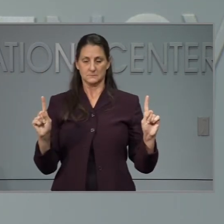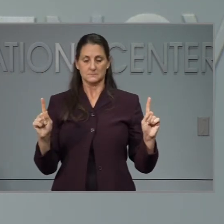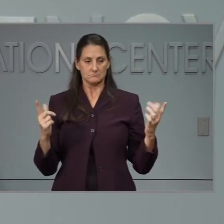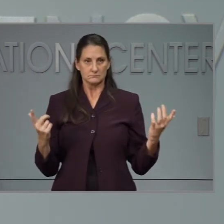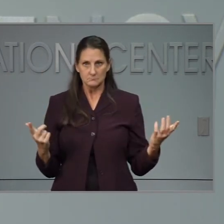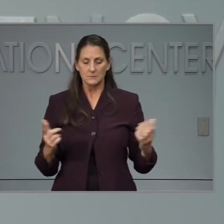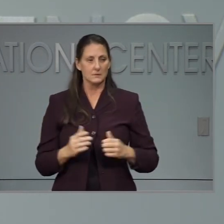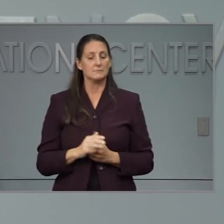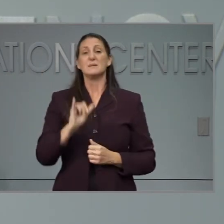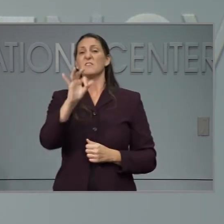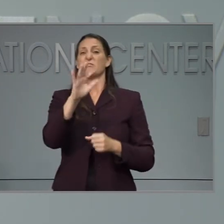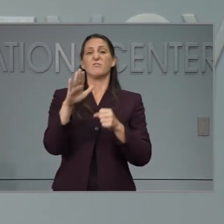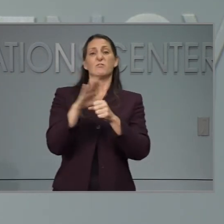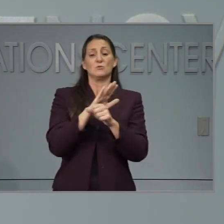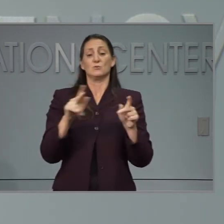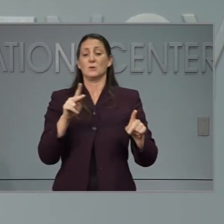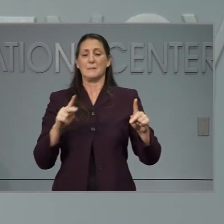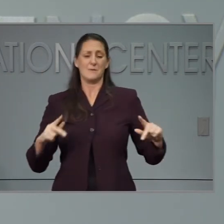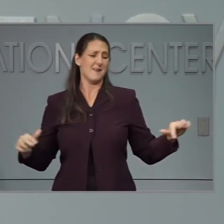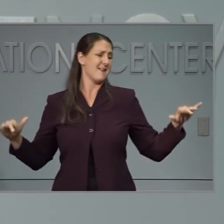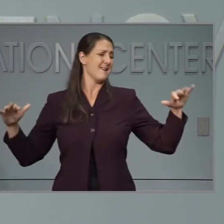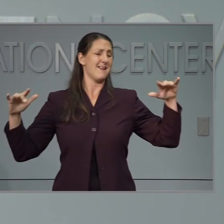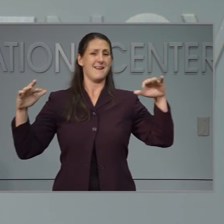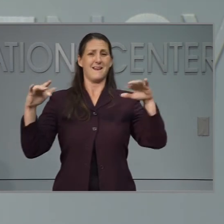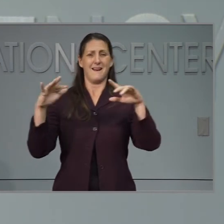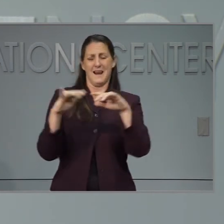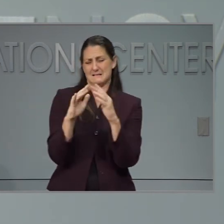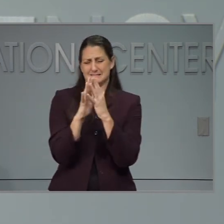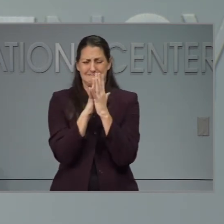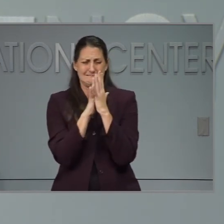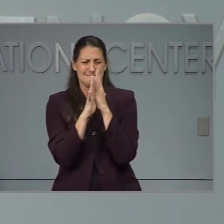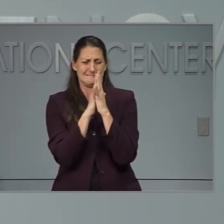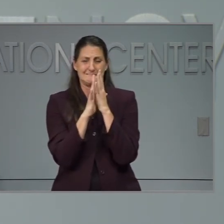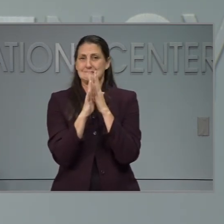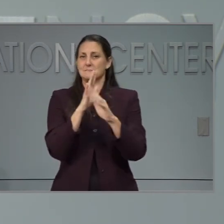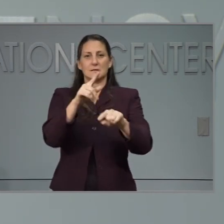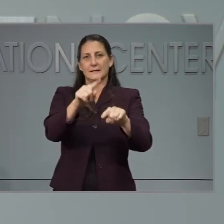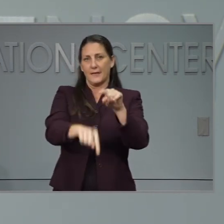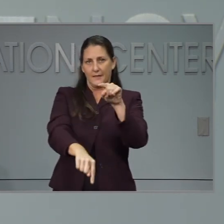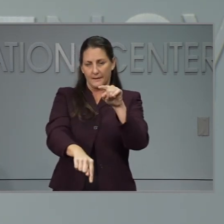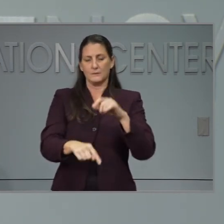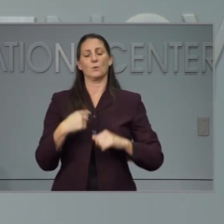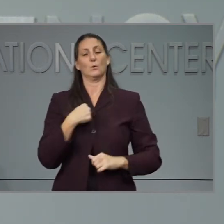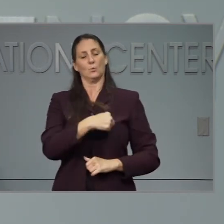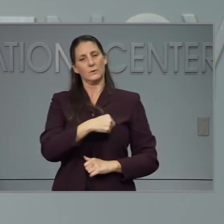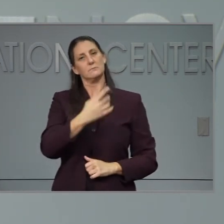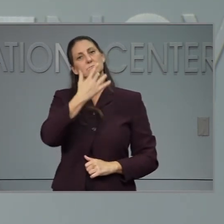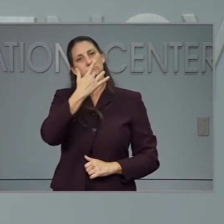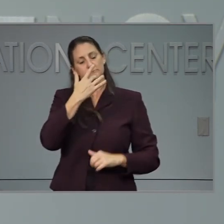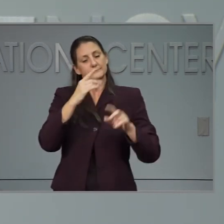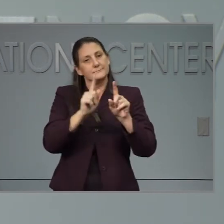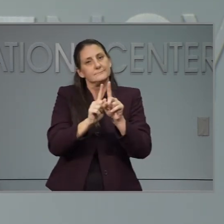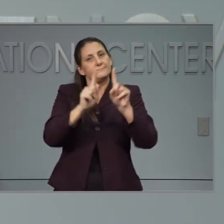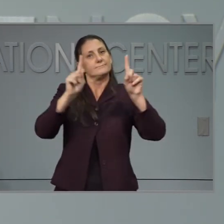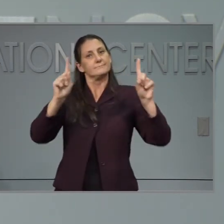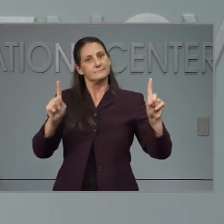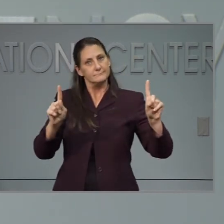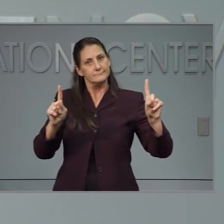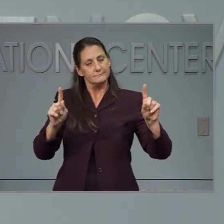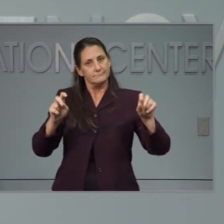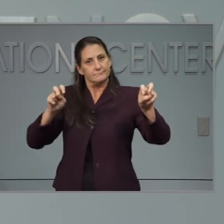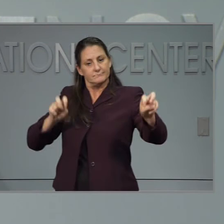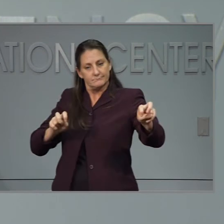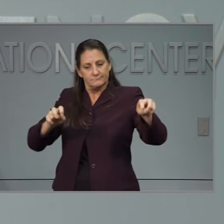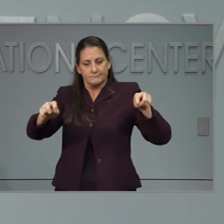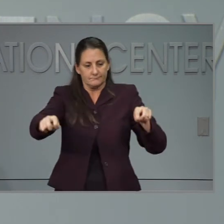adicional. Así que sí, el operar a máxima capacidad, nosotros no queremos que lo hagan, sino que se mantengan estas medidas